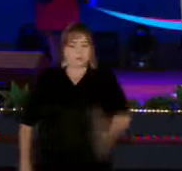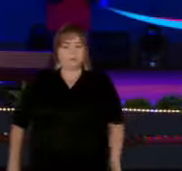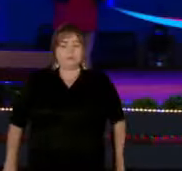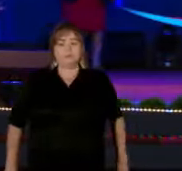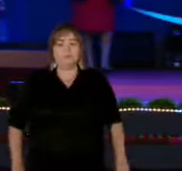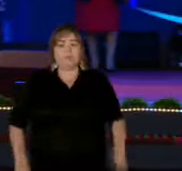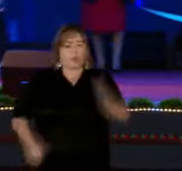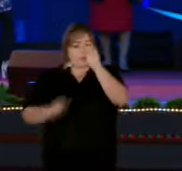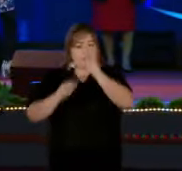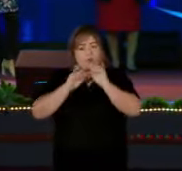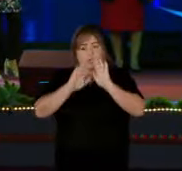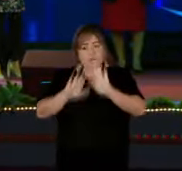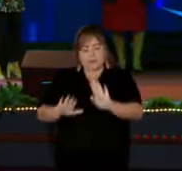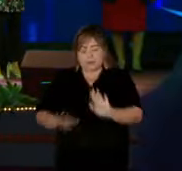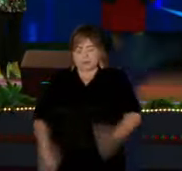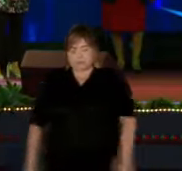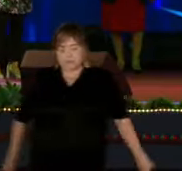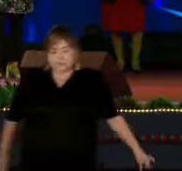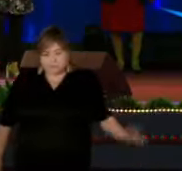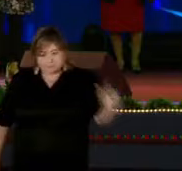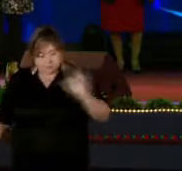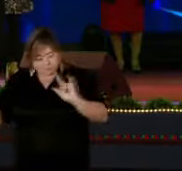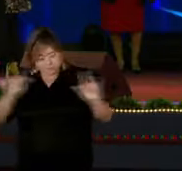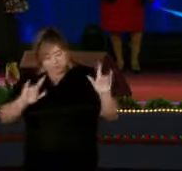Rey. Es Jesucristo mi